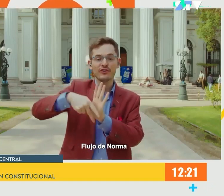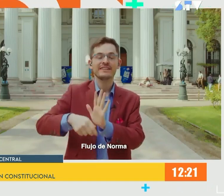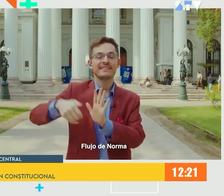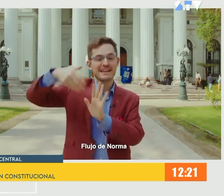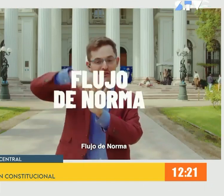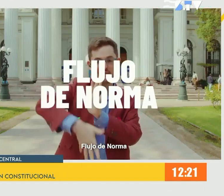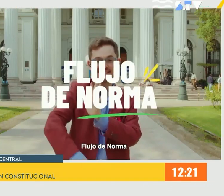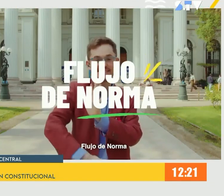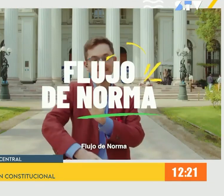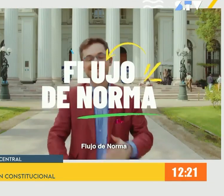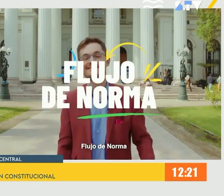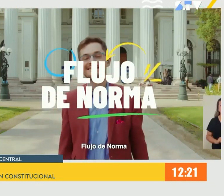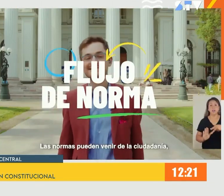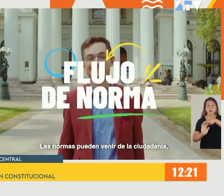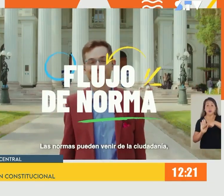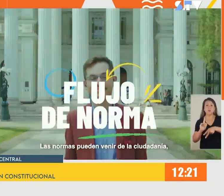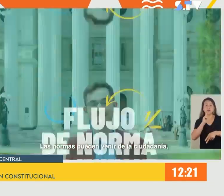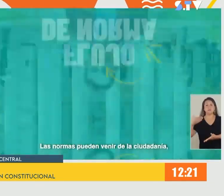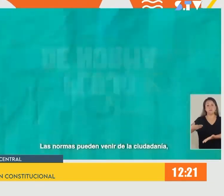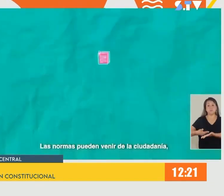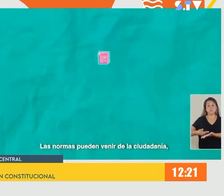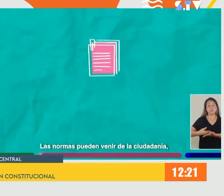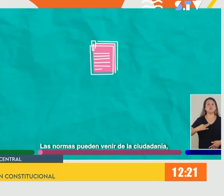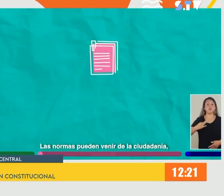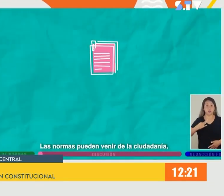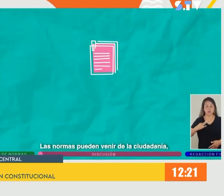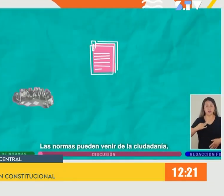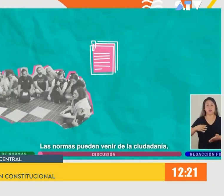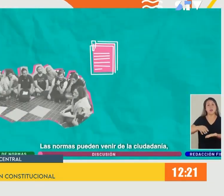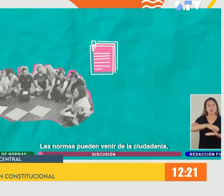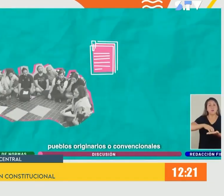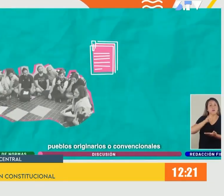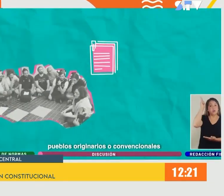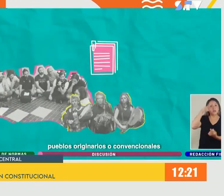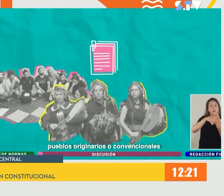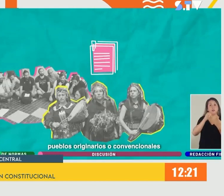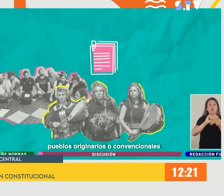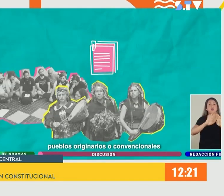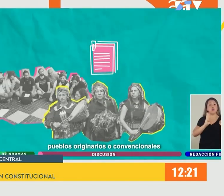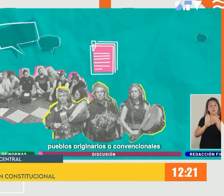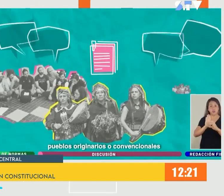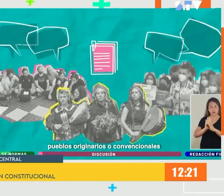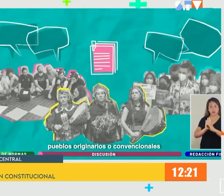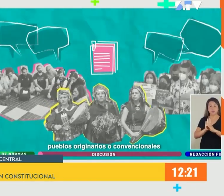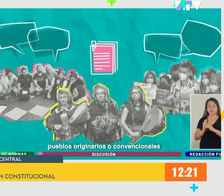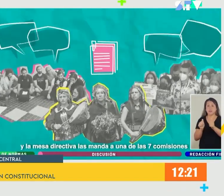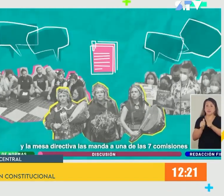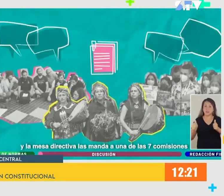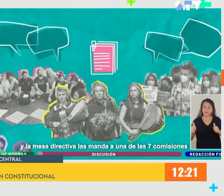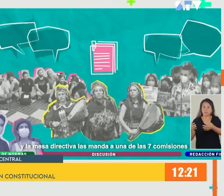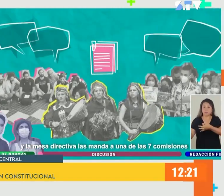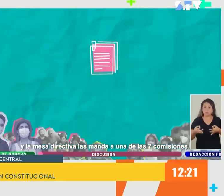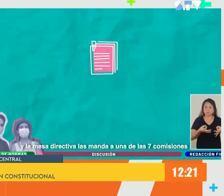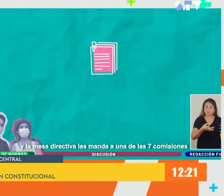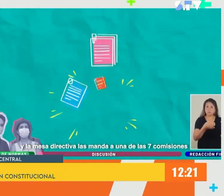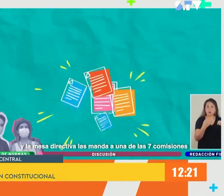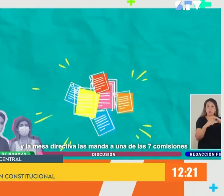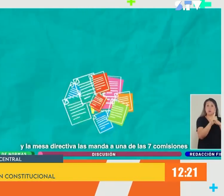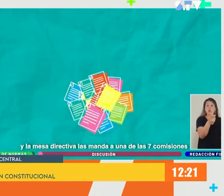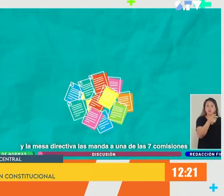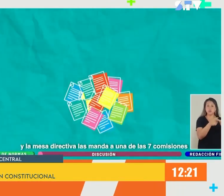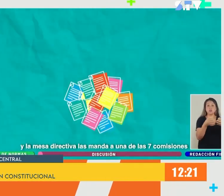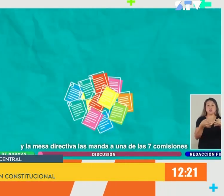entiende por jurisdicción, que son algunas de las cosas de las aprobadas ayer, de las cuestiones aprobadas ayer, pero que todavía tienen ciertas dudas respecto de, por ejemplo, en